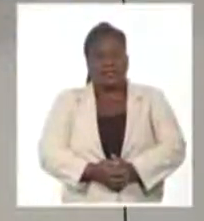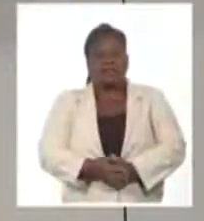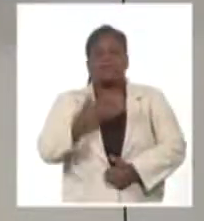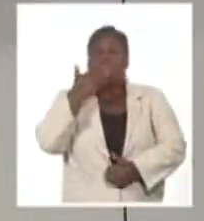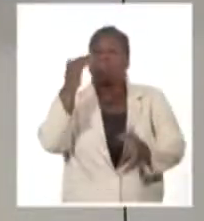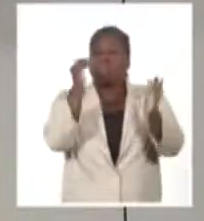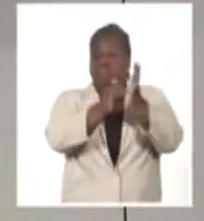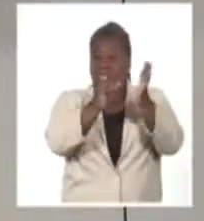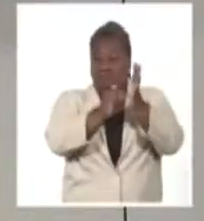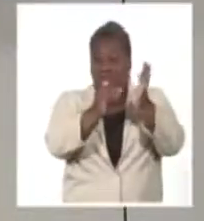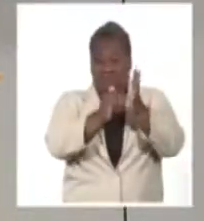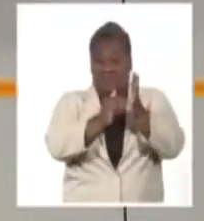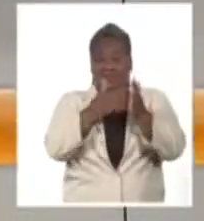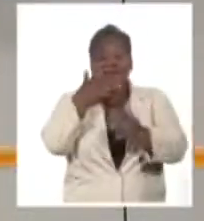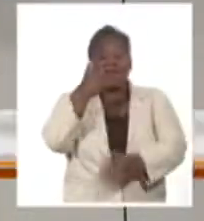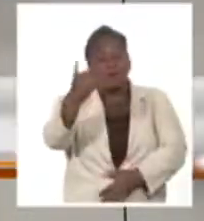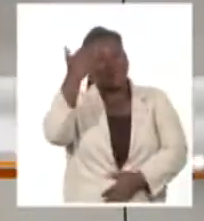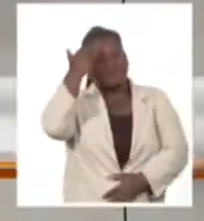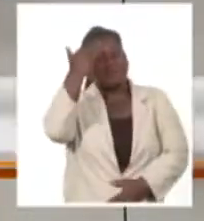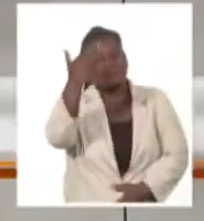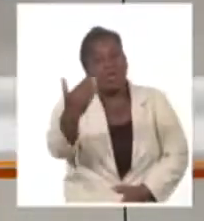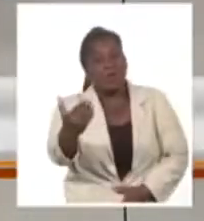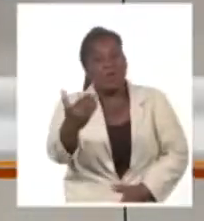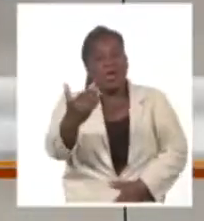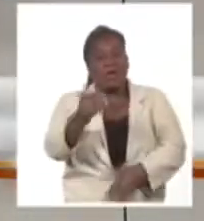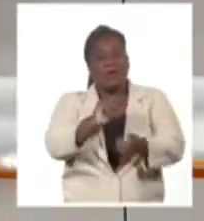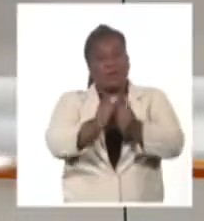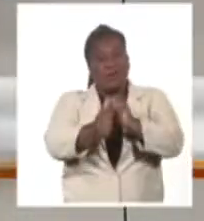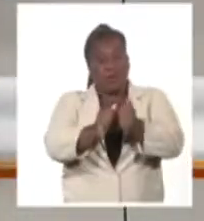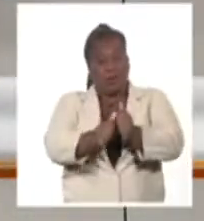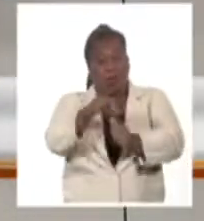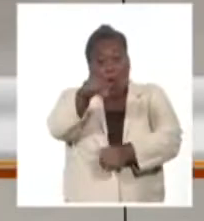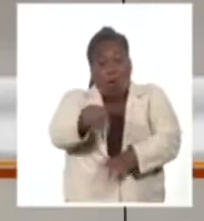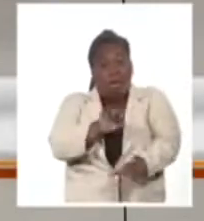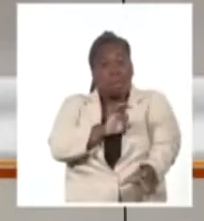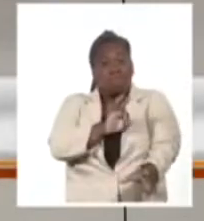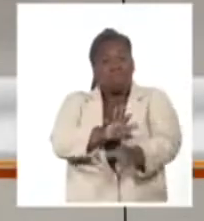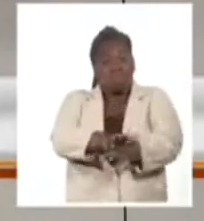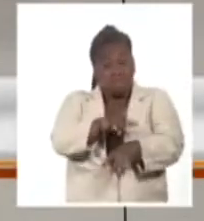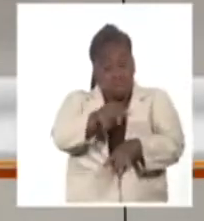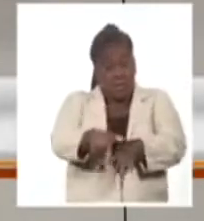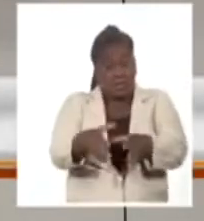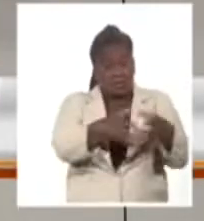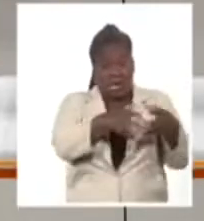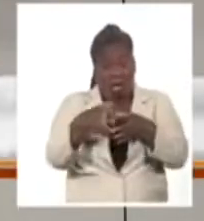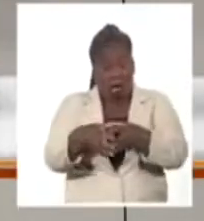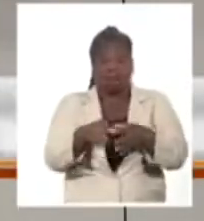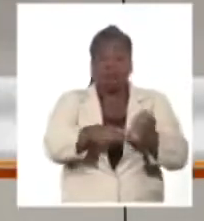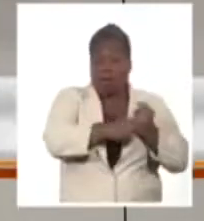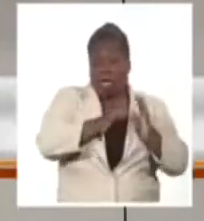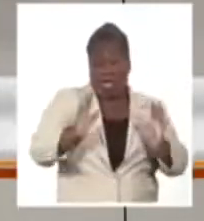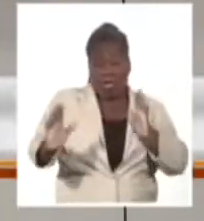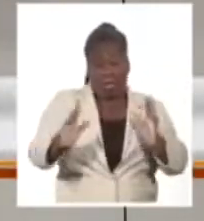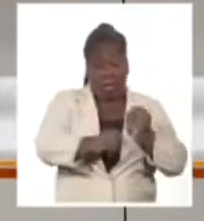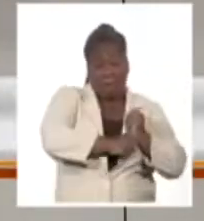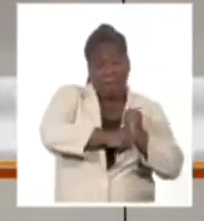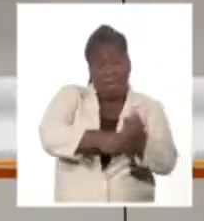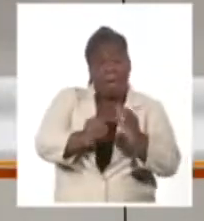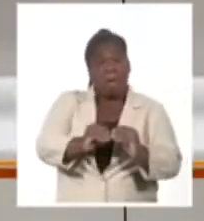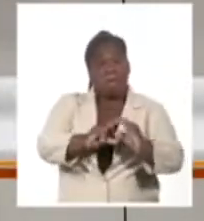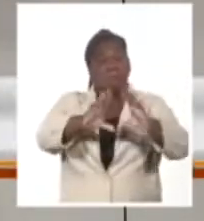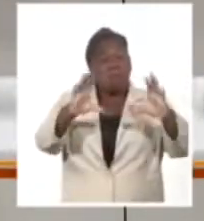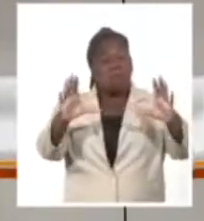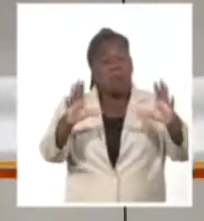Buenas tardes, es un placer saludar a los amantes del deporte. Hoy comienzan nuevas subseries en la campaña beisbolera. En horas de la mañana